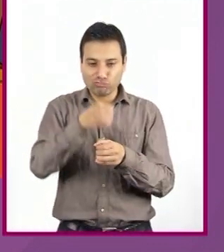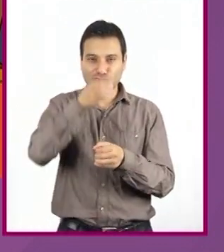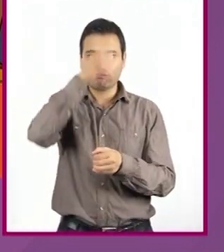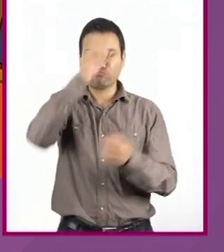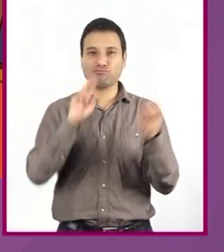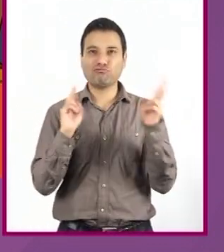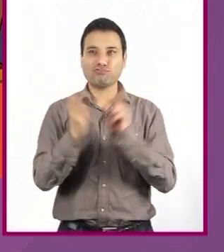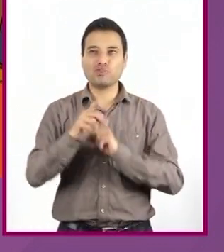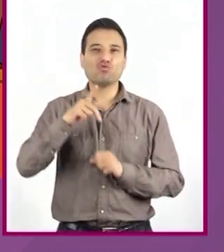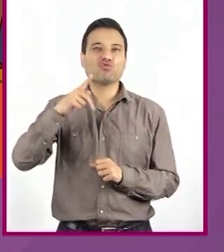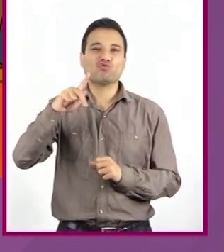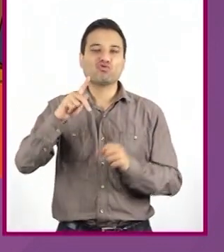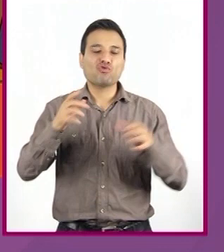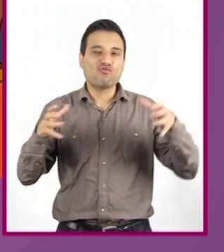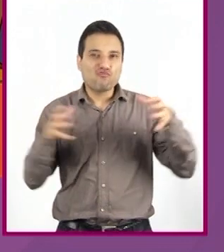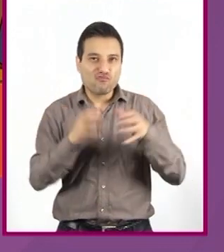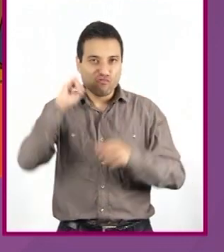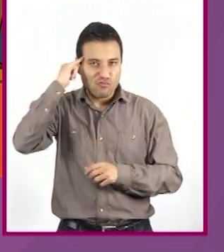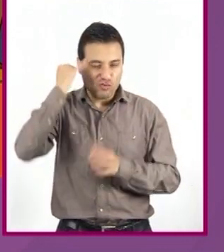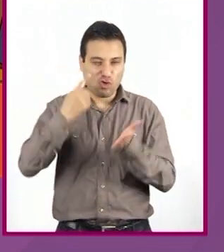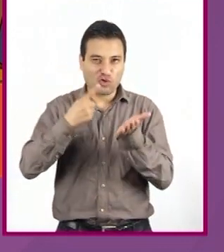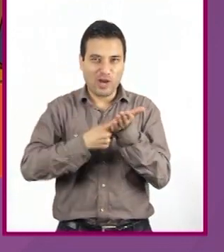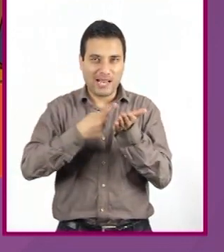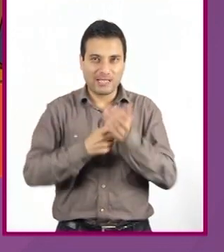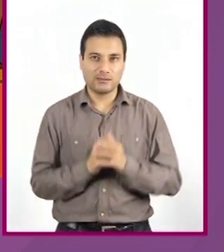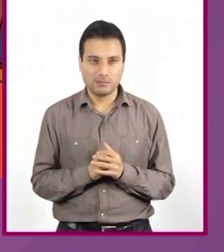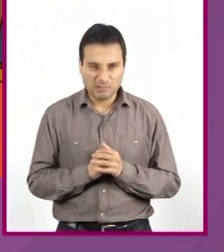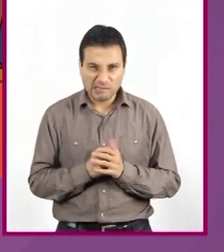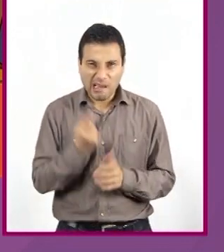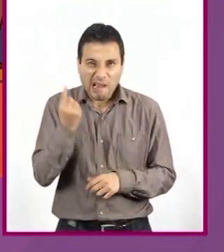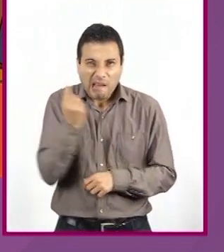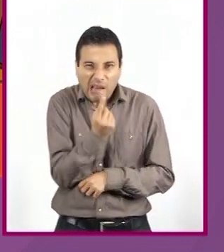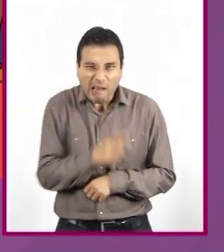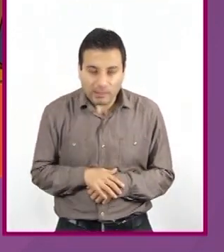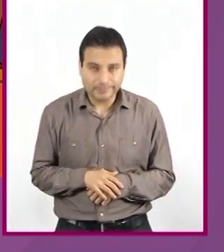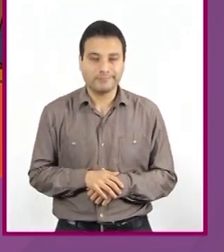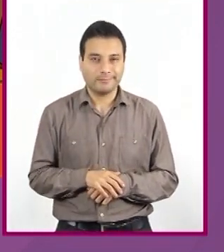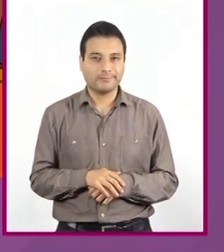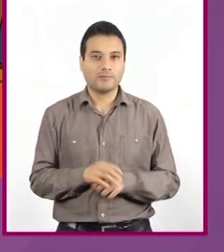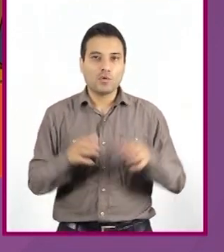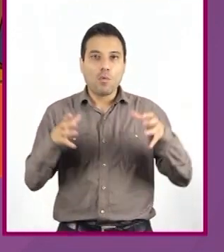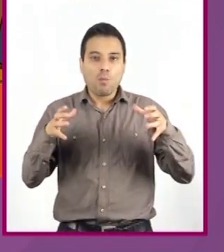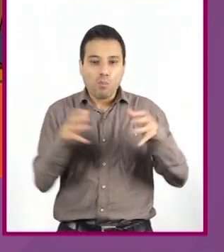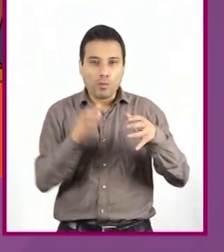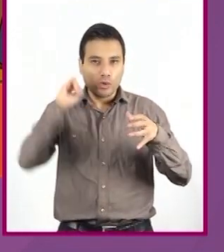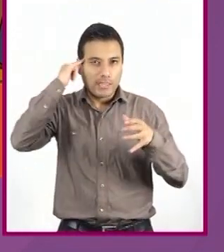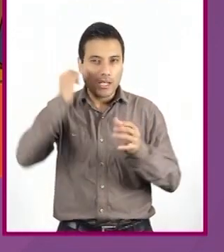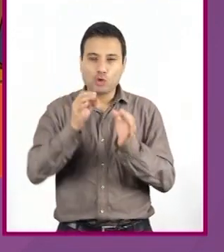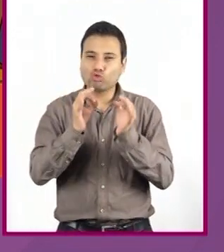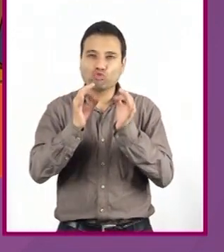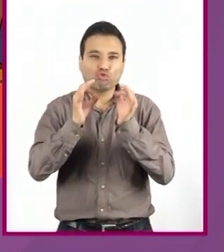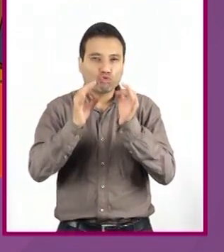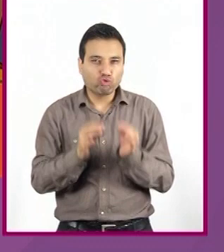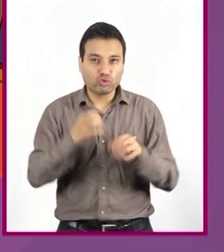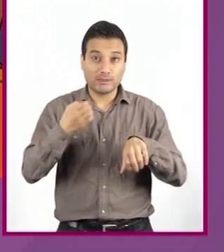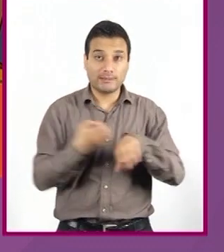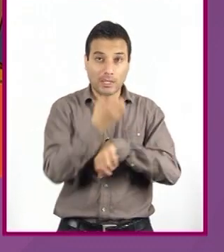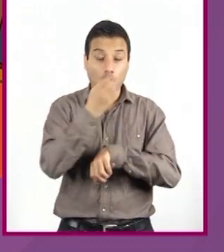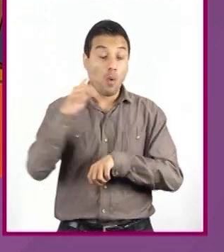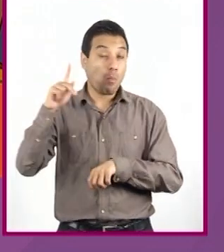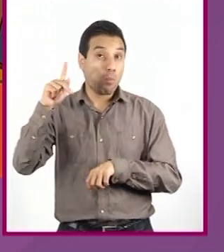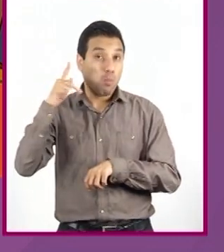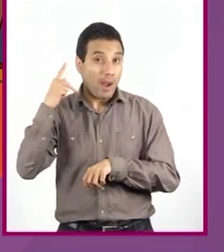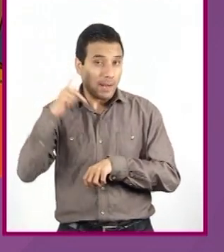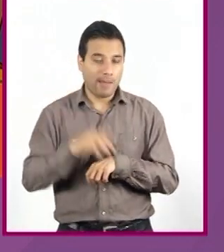qué? Los totonacas o totonacos son un pueblo indígena que actualmente habita en los estados de Puebla y Veracruz. Y